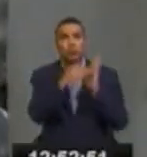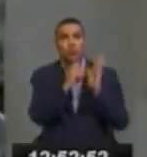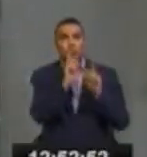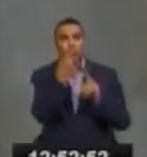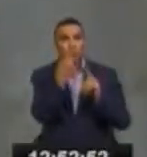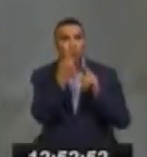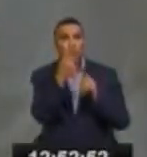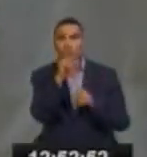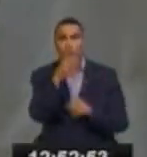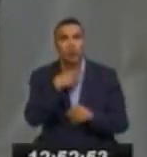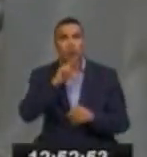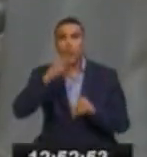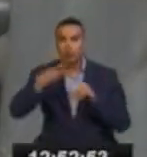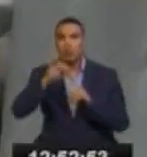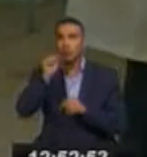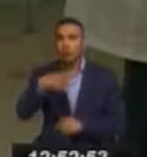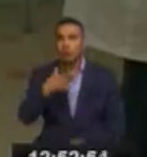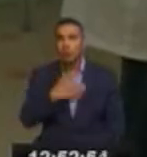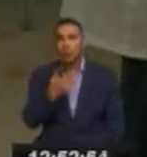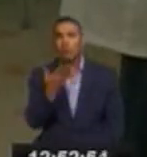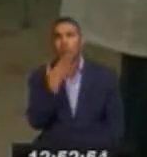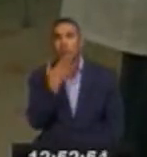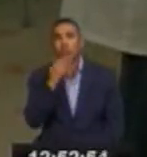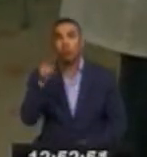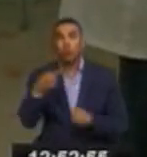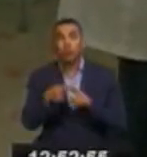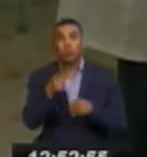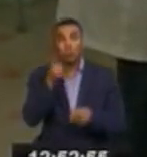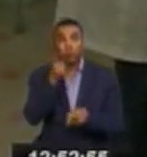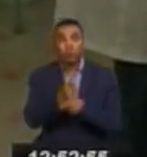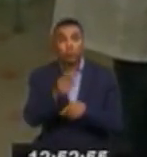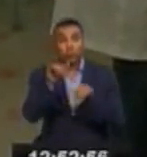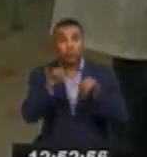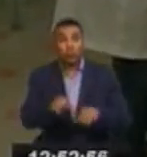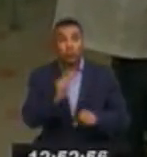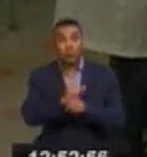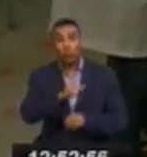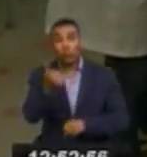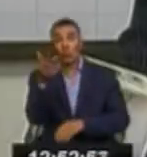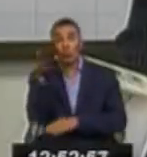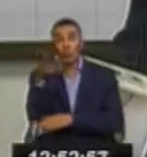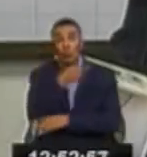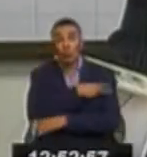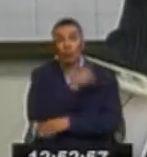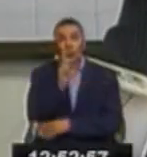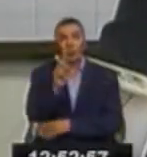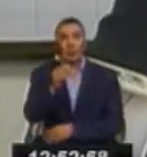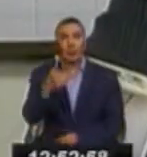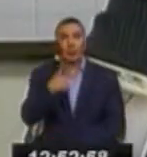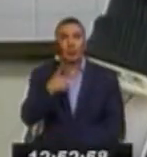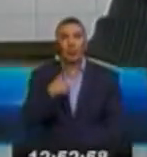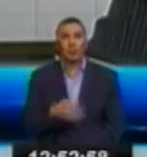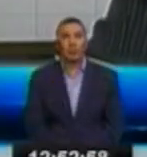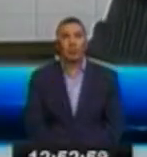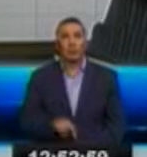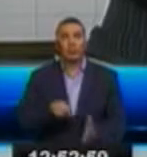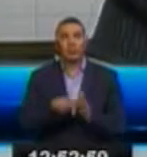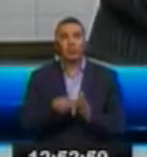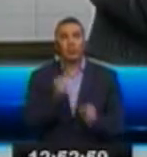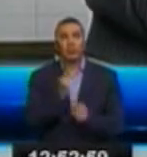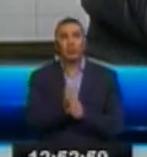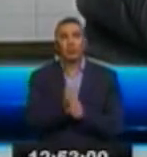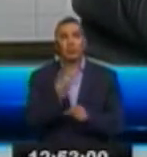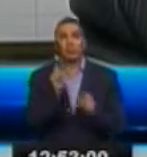Pero al momento de que se le asigne la titularidad a otro profesor, en ese momento tendrá que hacerse las acciones de